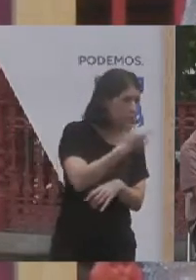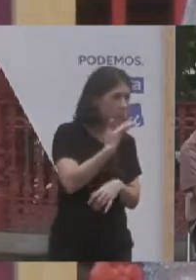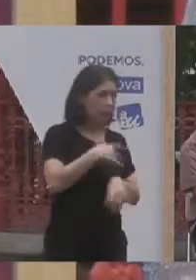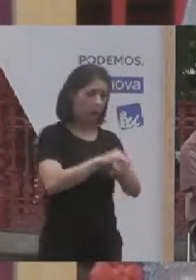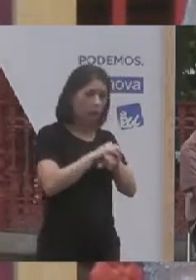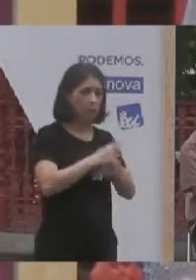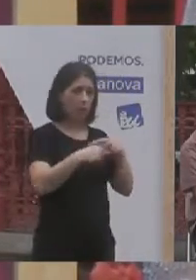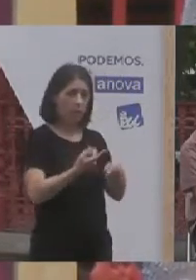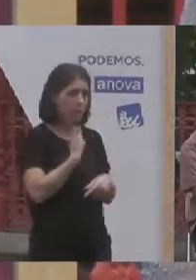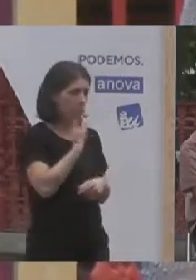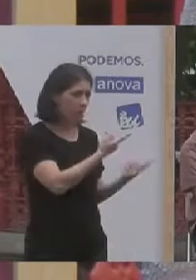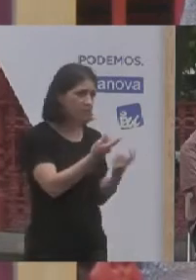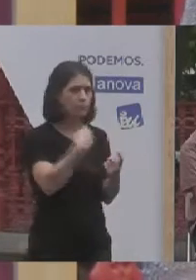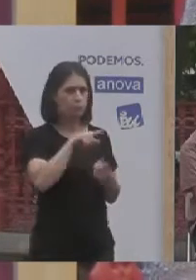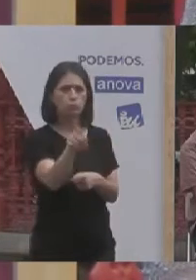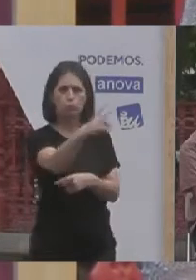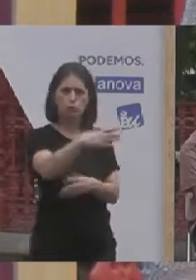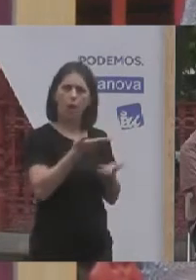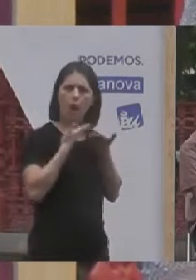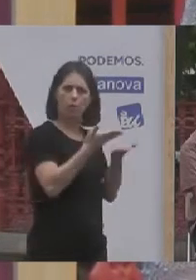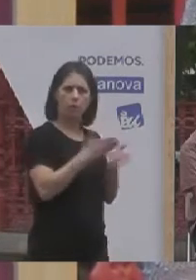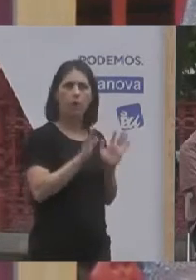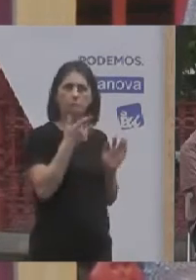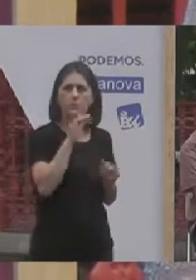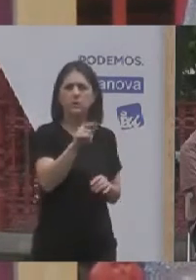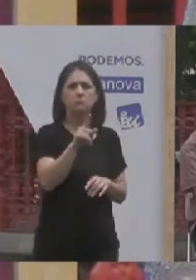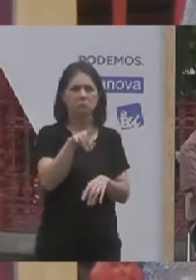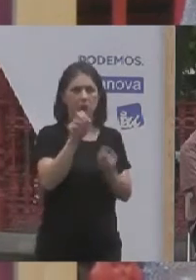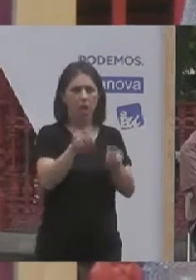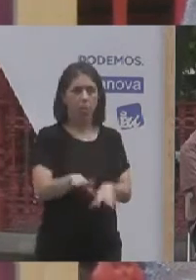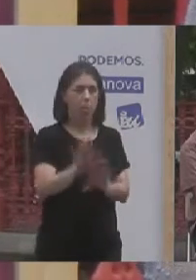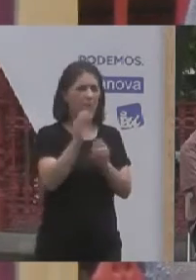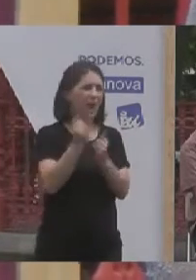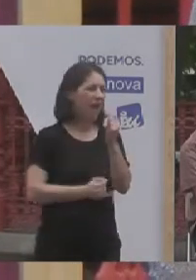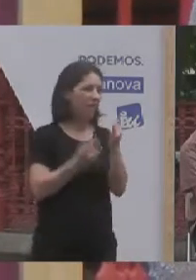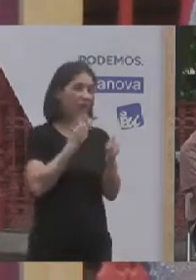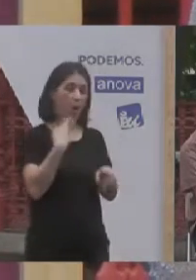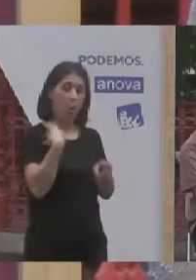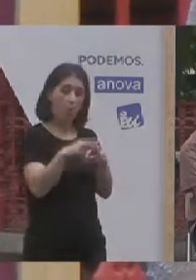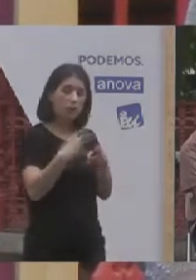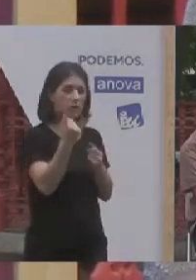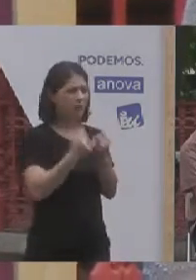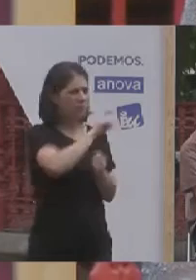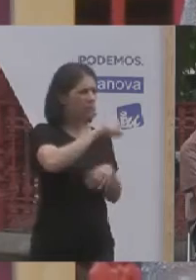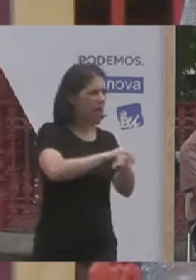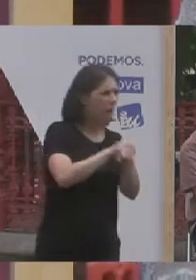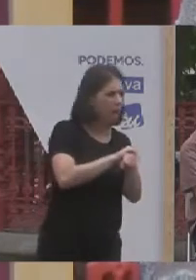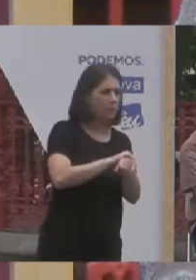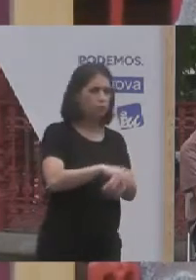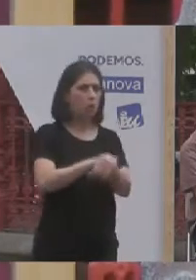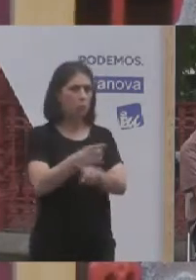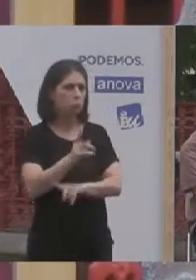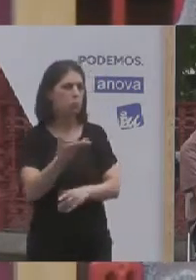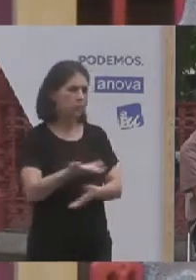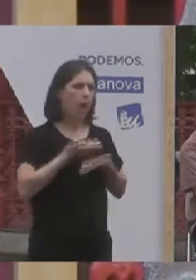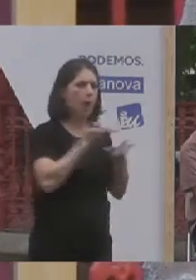vosa familia no que necesiten, pero un político ten que axudar aos seus amigos e os que non son os seus amigos, ten que velar polo benestar